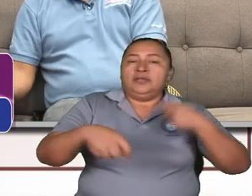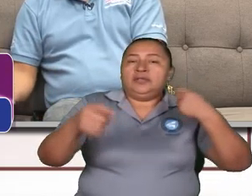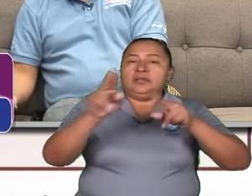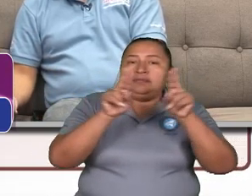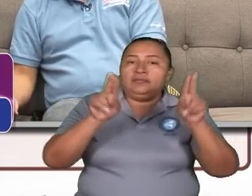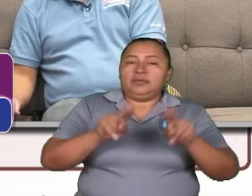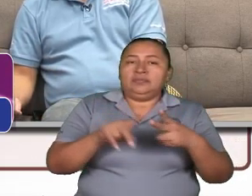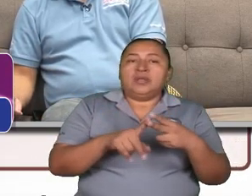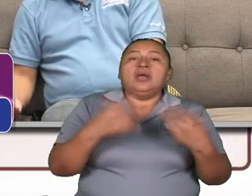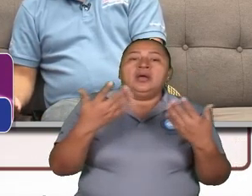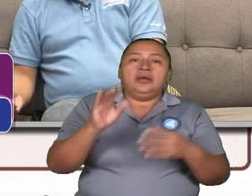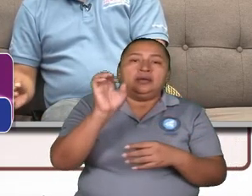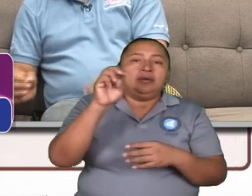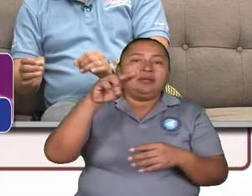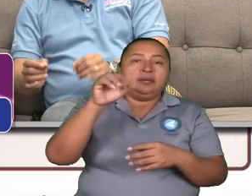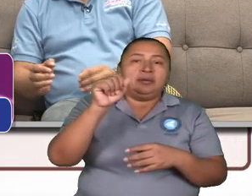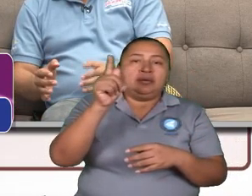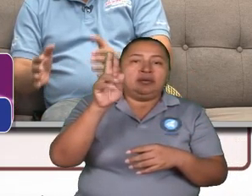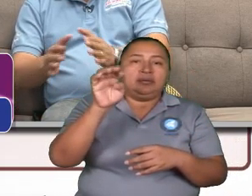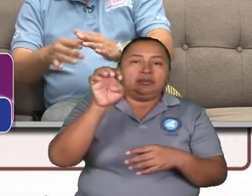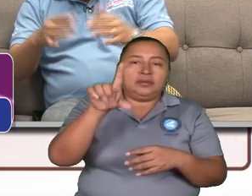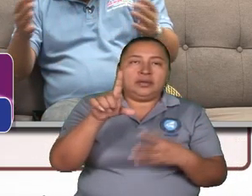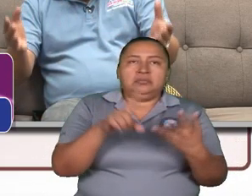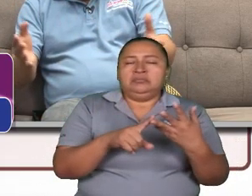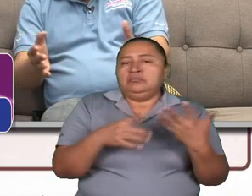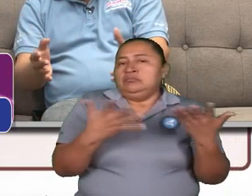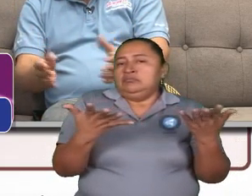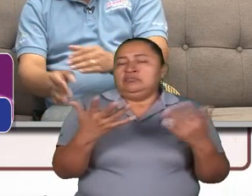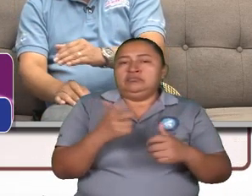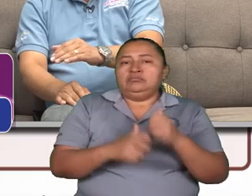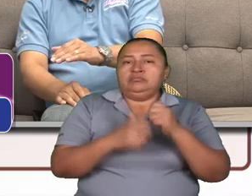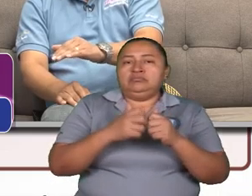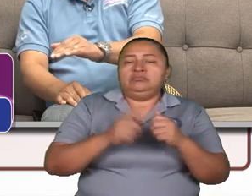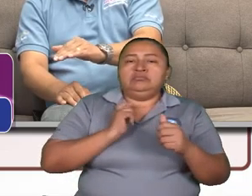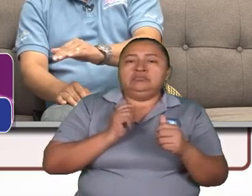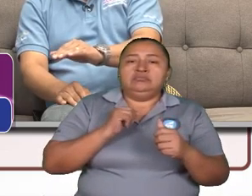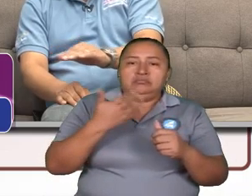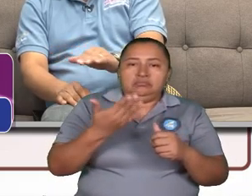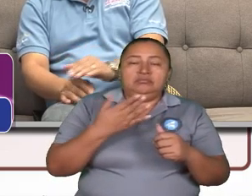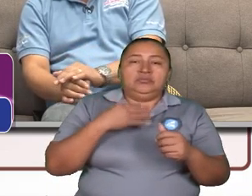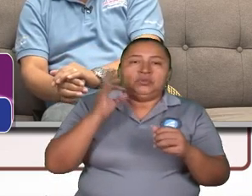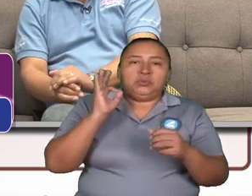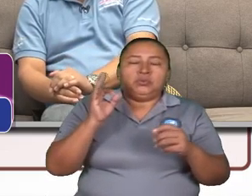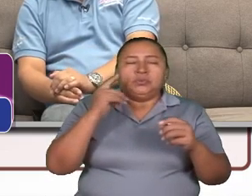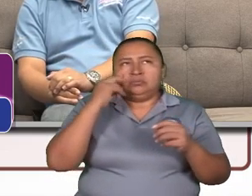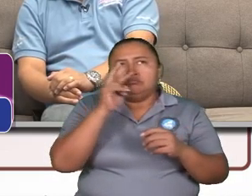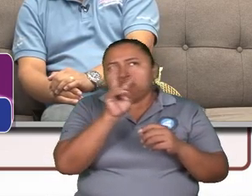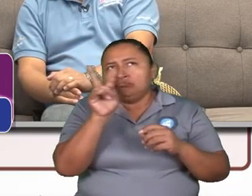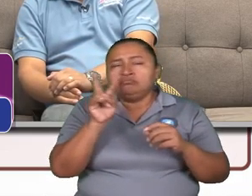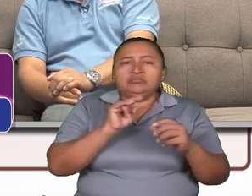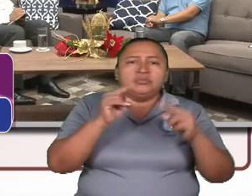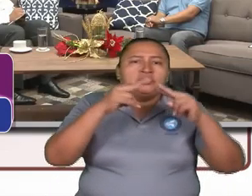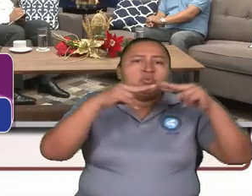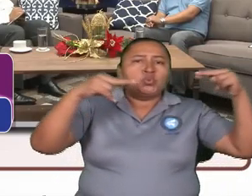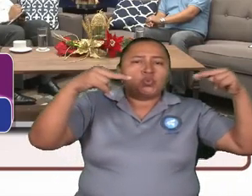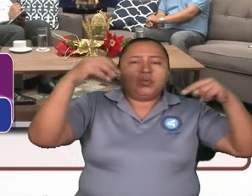Nacional, está la Dirección General de Bomberos, tenemos al MINSA, tenemos al